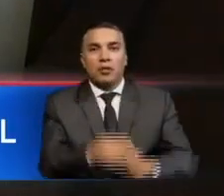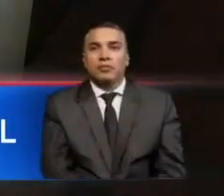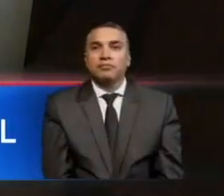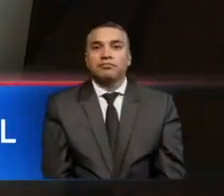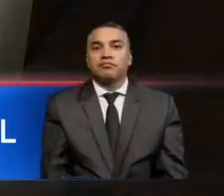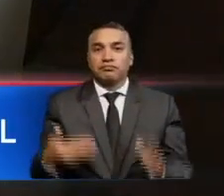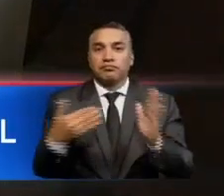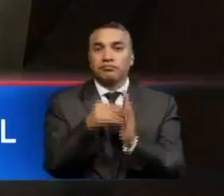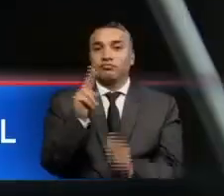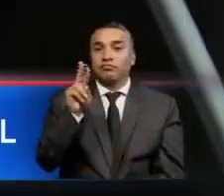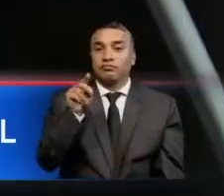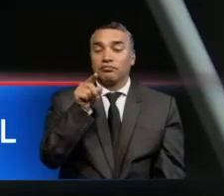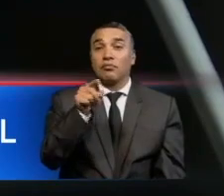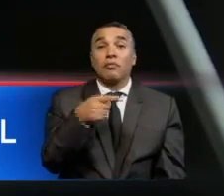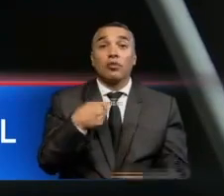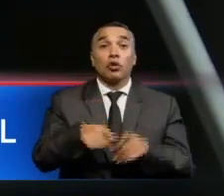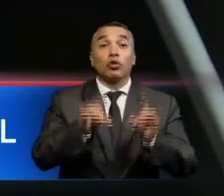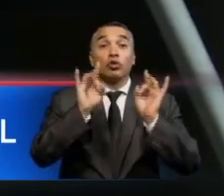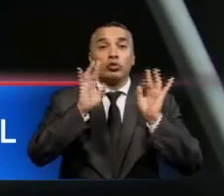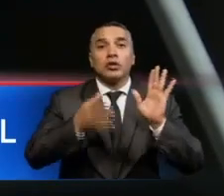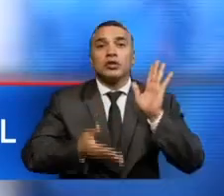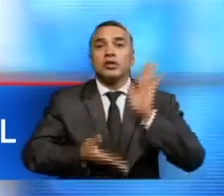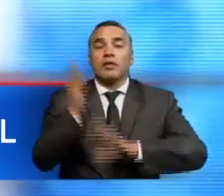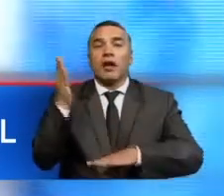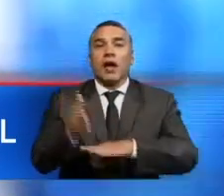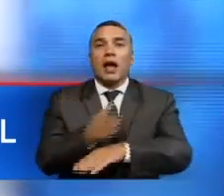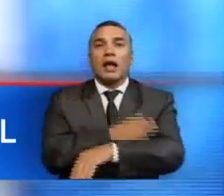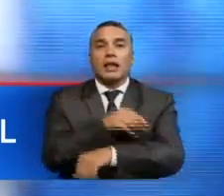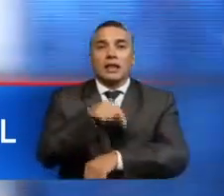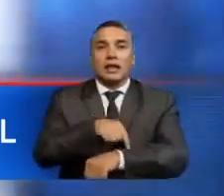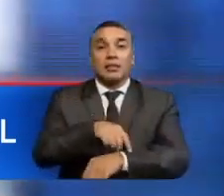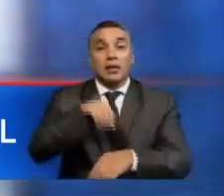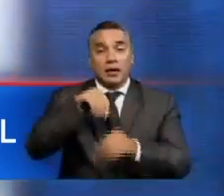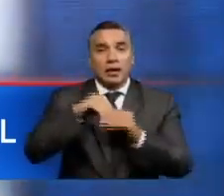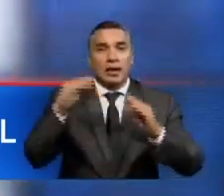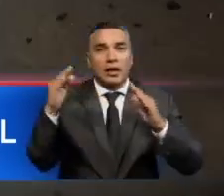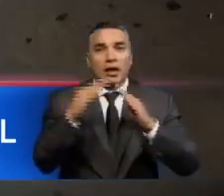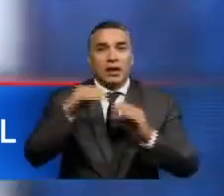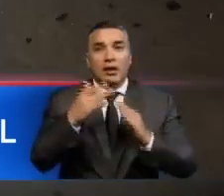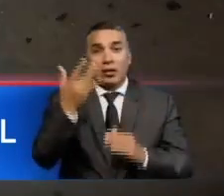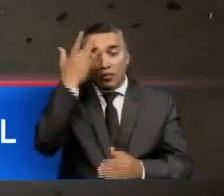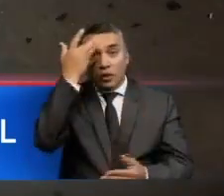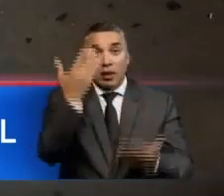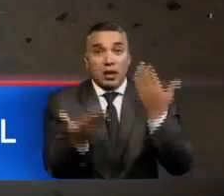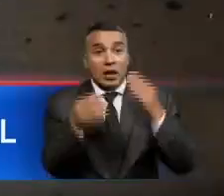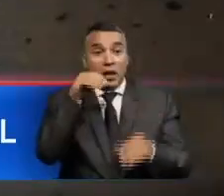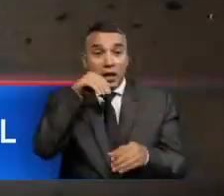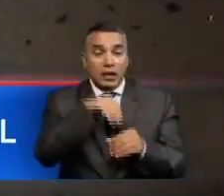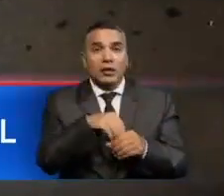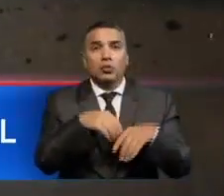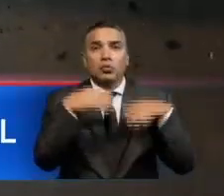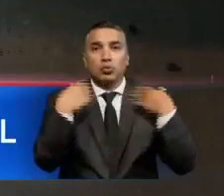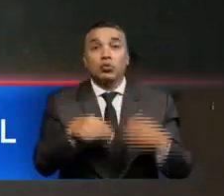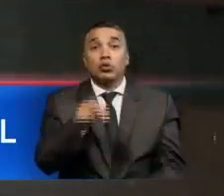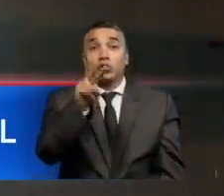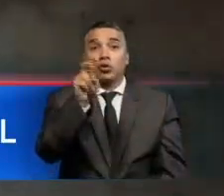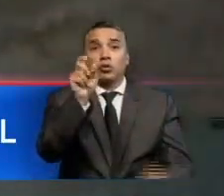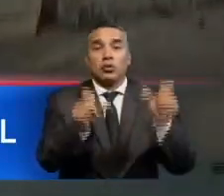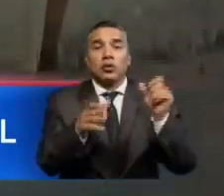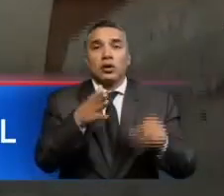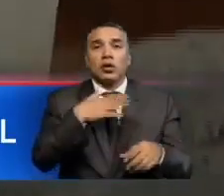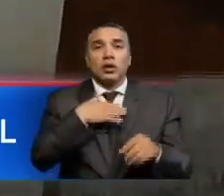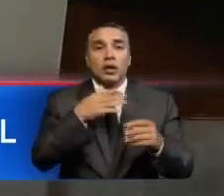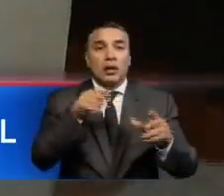de la pareja, que afortunadamente se fue a tiempo de la vivienda, ya que al parecer los 2 habrían